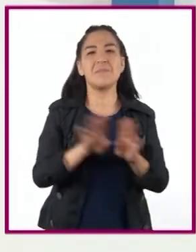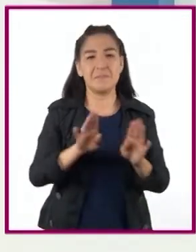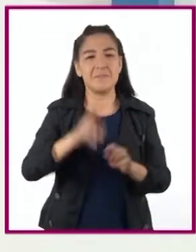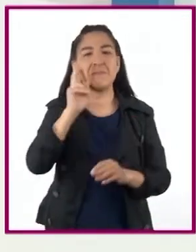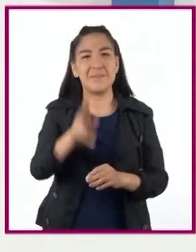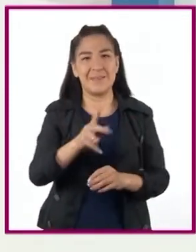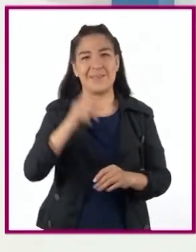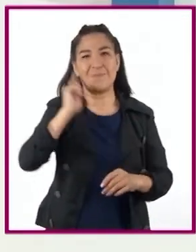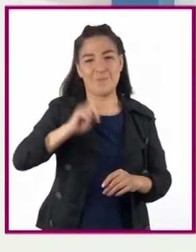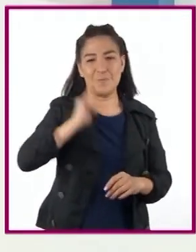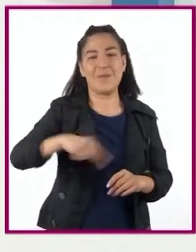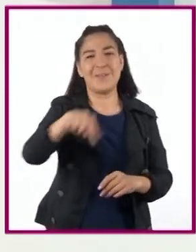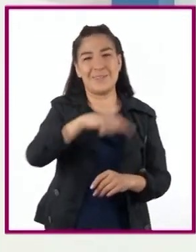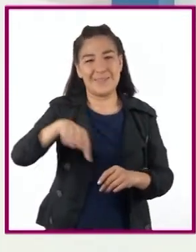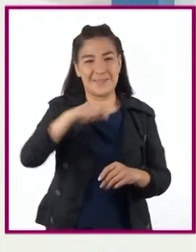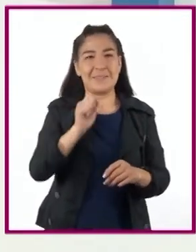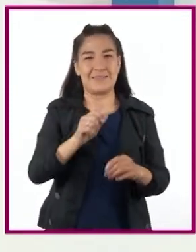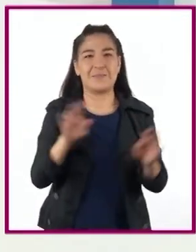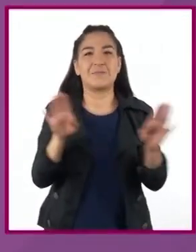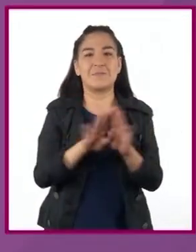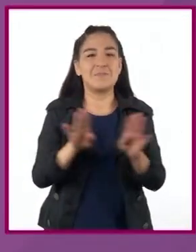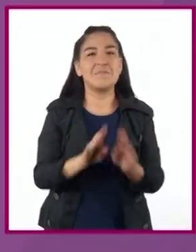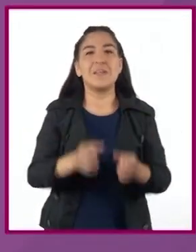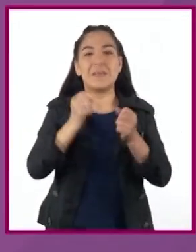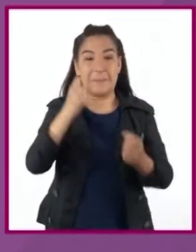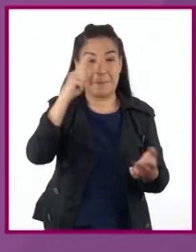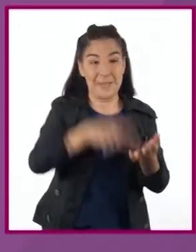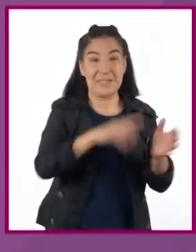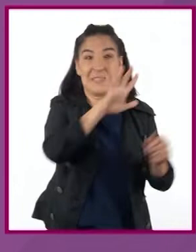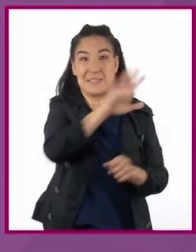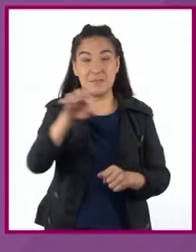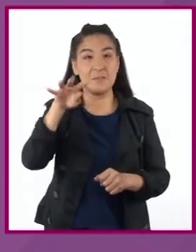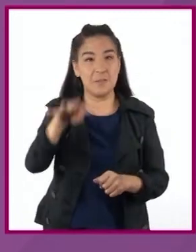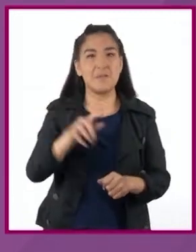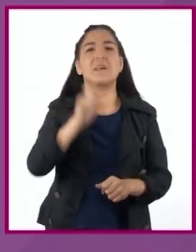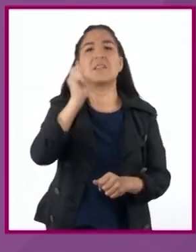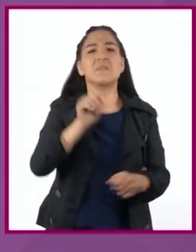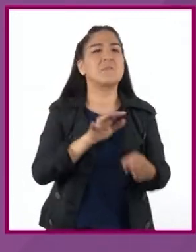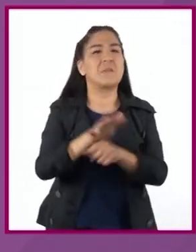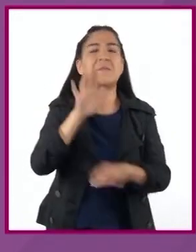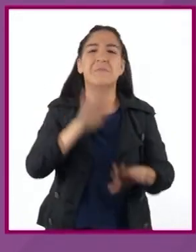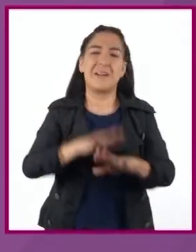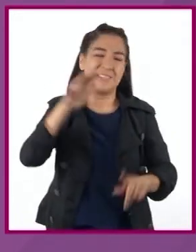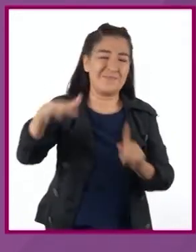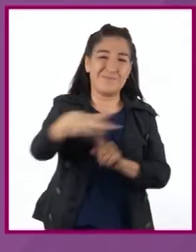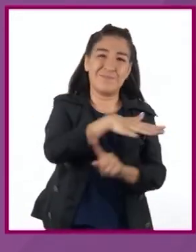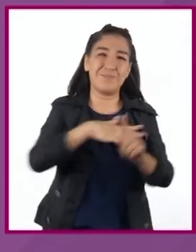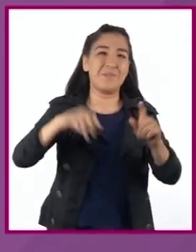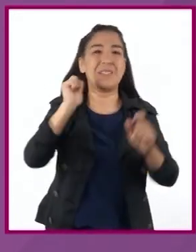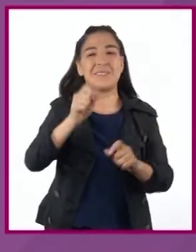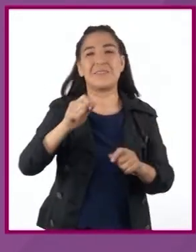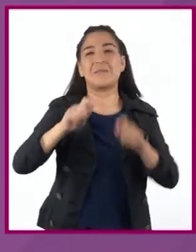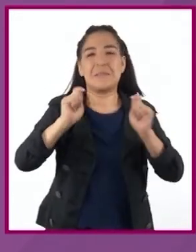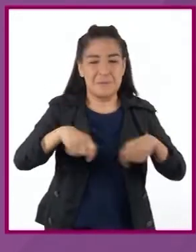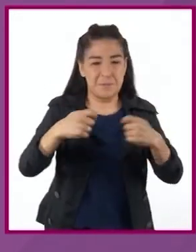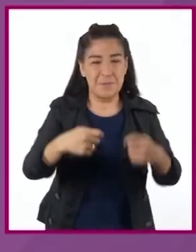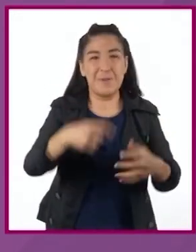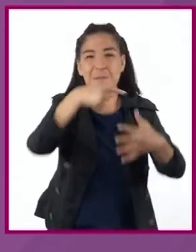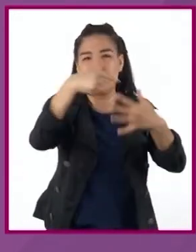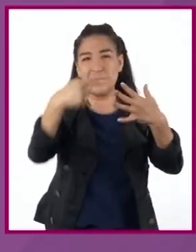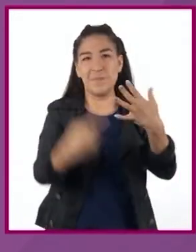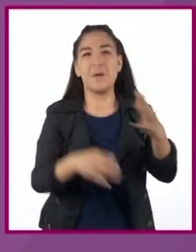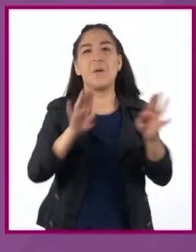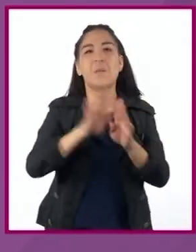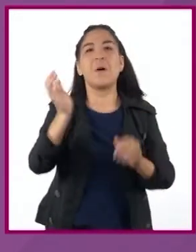los castellanos en 1519 era una región definida por su enorme pluralidad cultural y por identidades